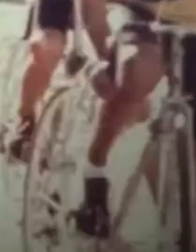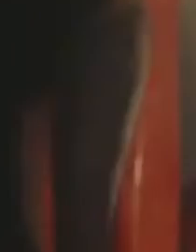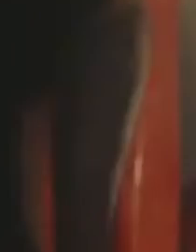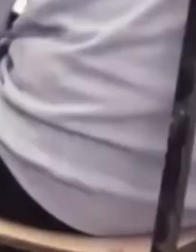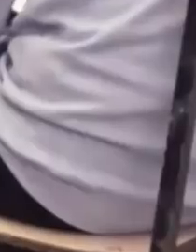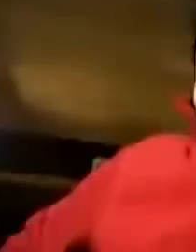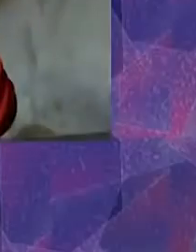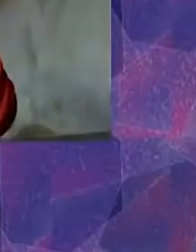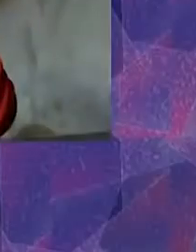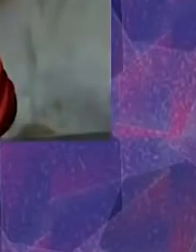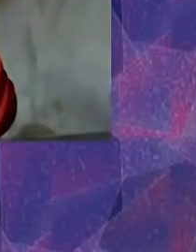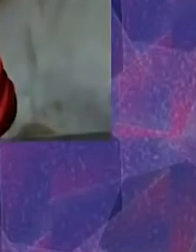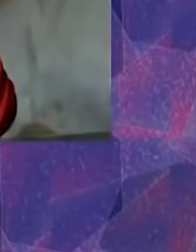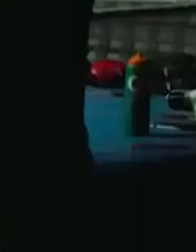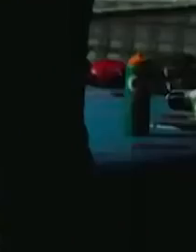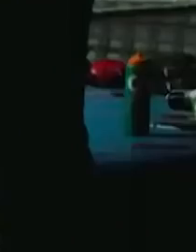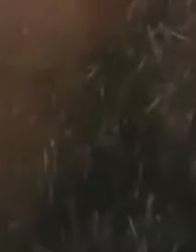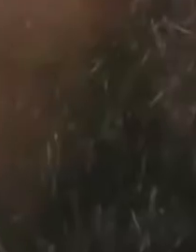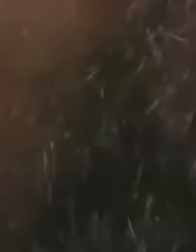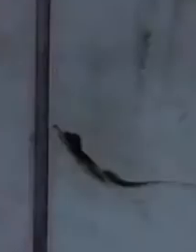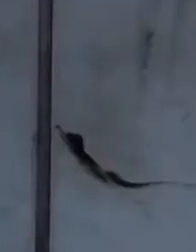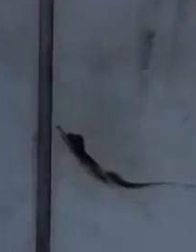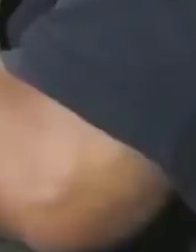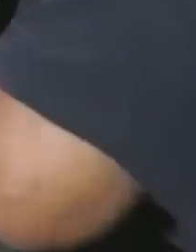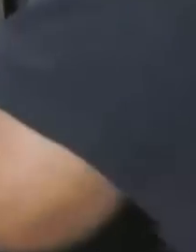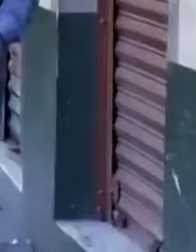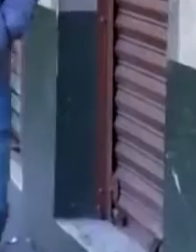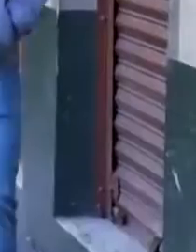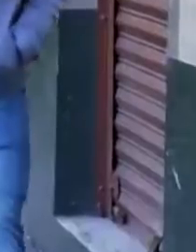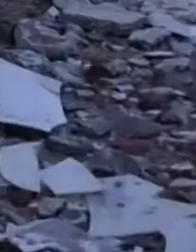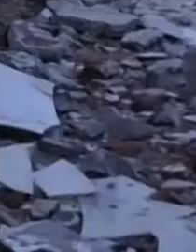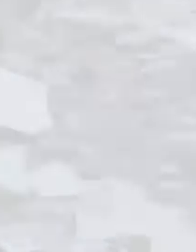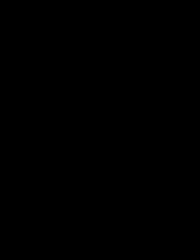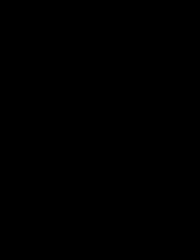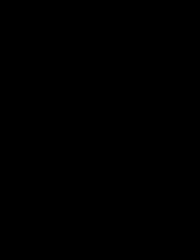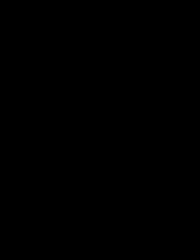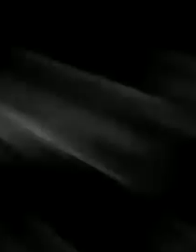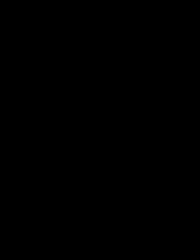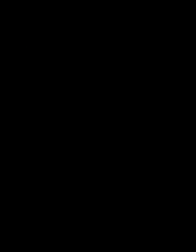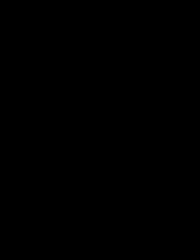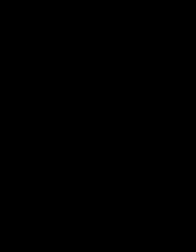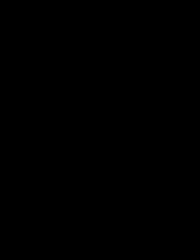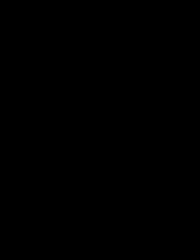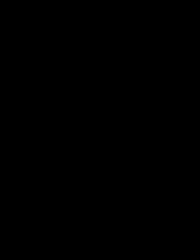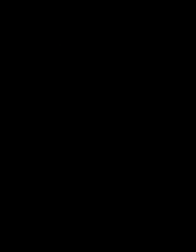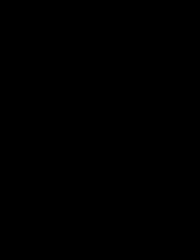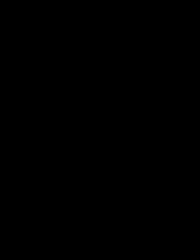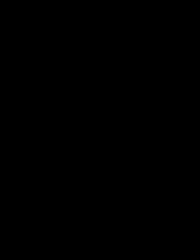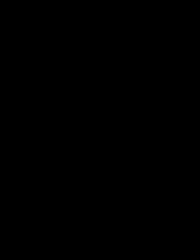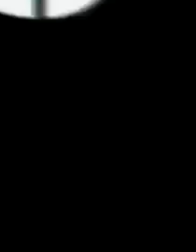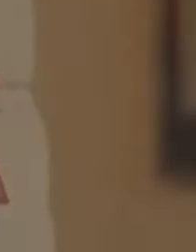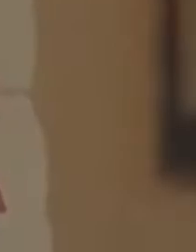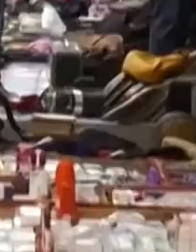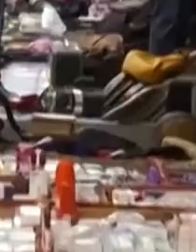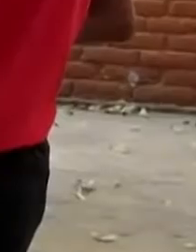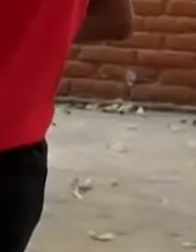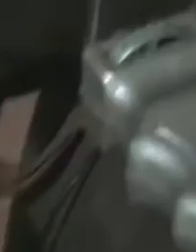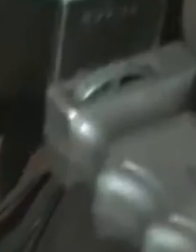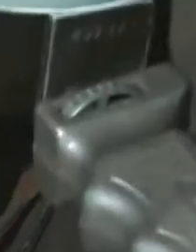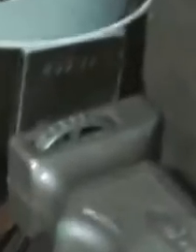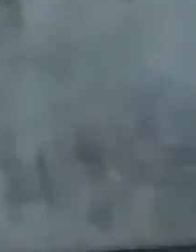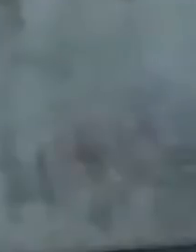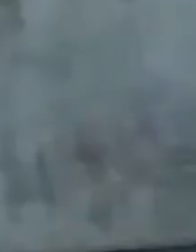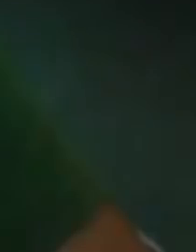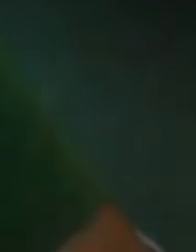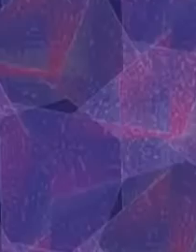100 horas, 5 equipos produjeron un cortometraje de inicio a fin. El 11 y el Retodox MX presentan el